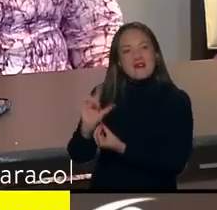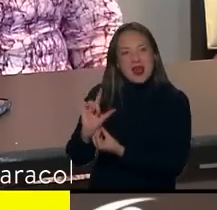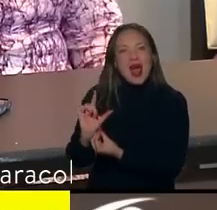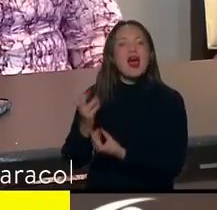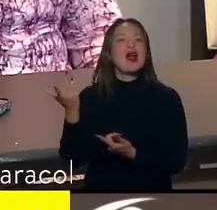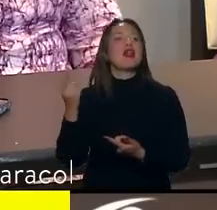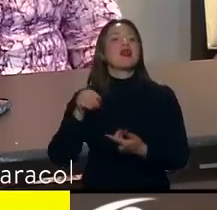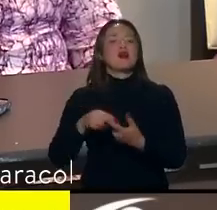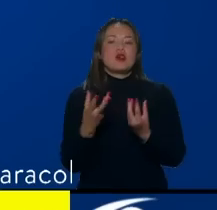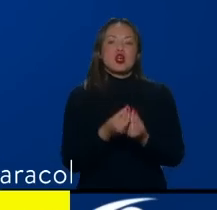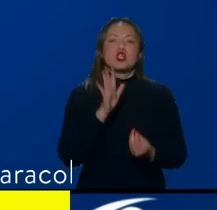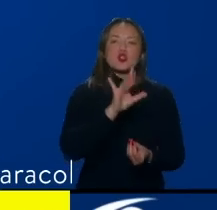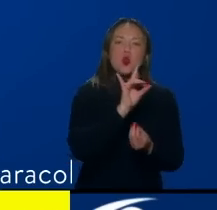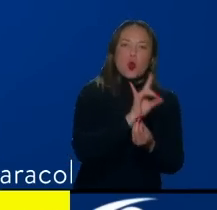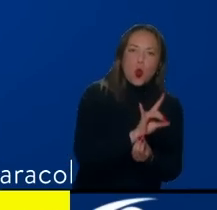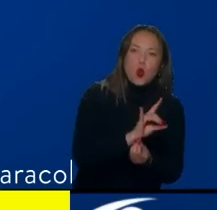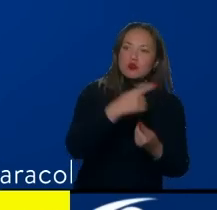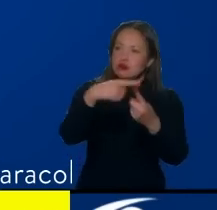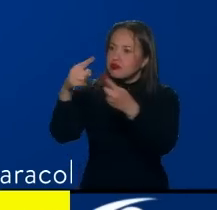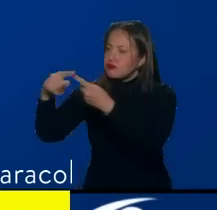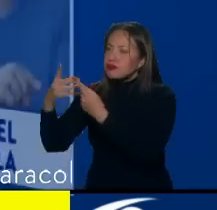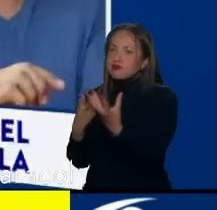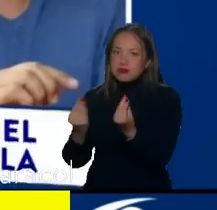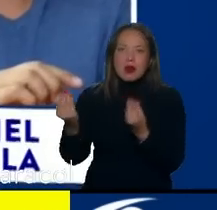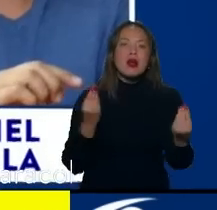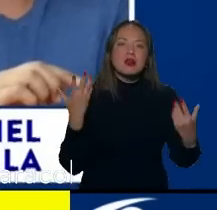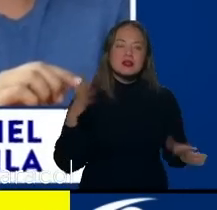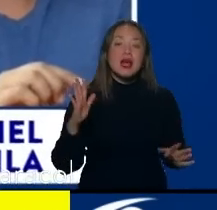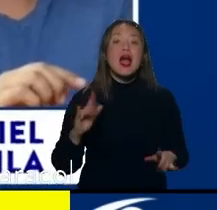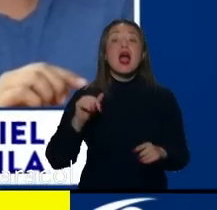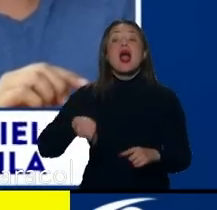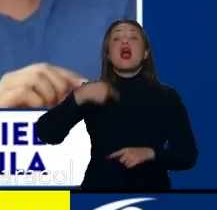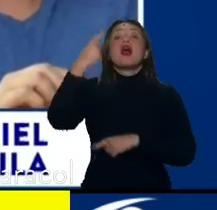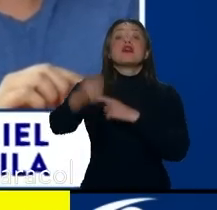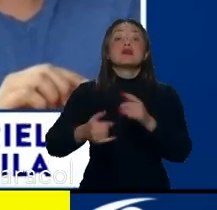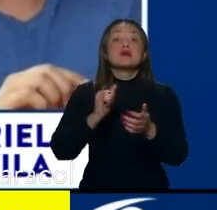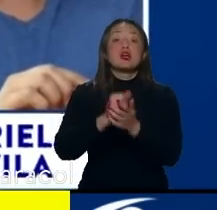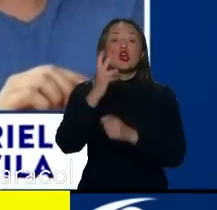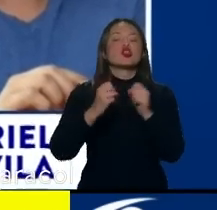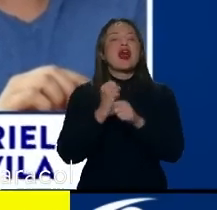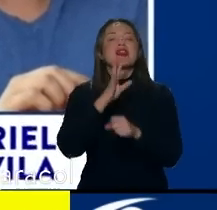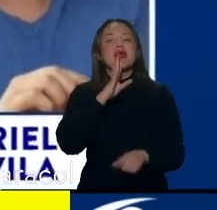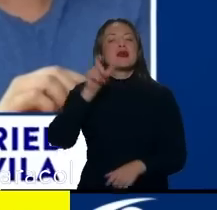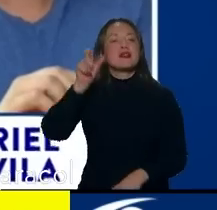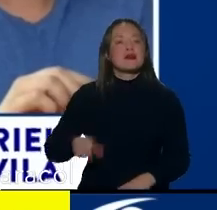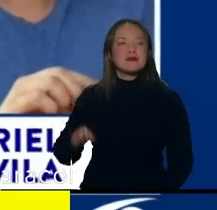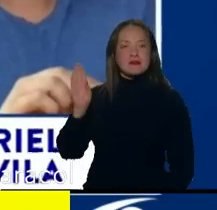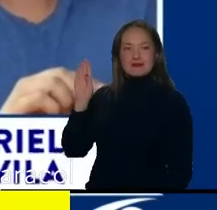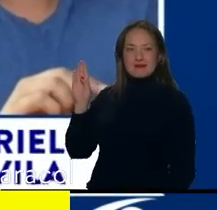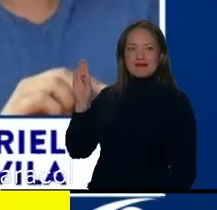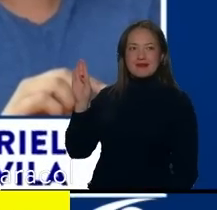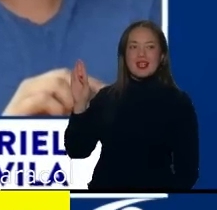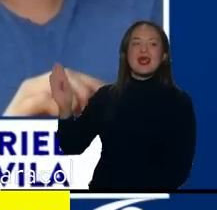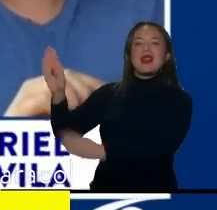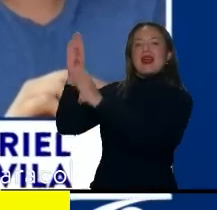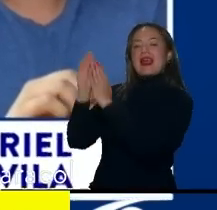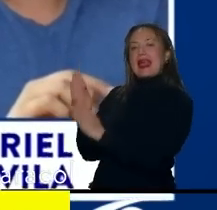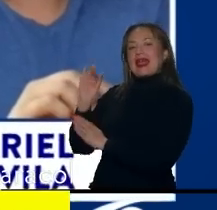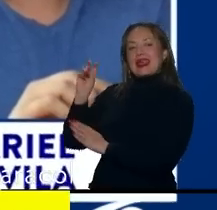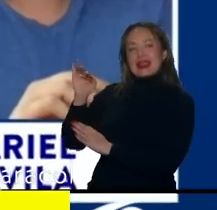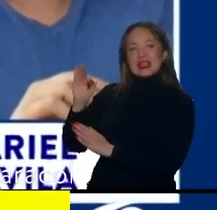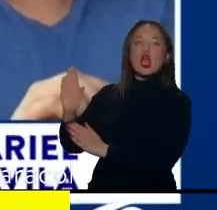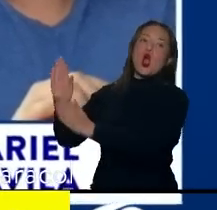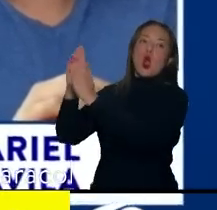con el Partido de la U. En el segundo año lo sucederá en el cargo Angélica Lozano, Ariel Ávila o Inti Asprilla, que hacen parte del sonajero